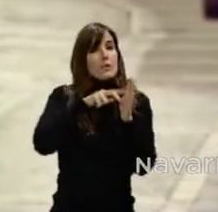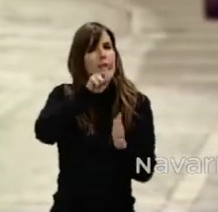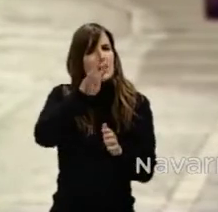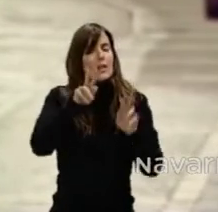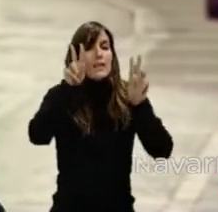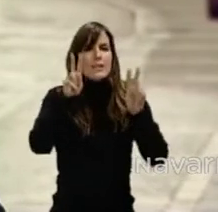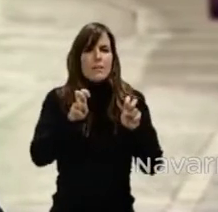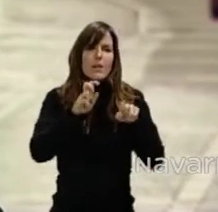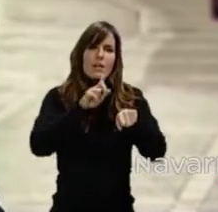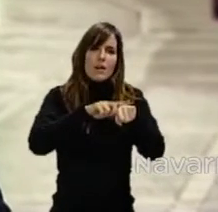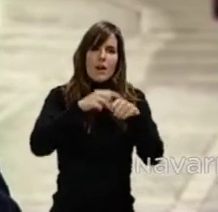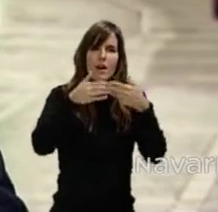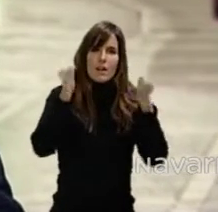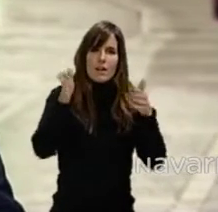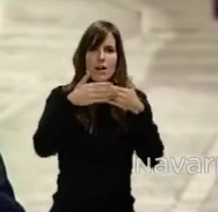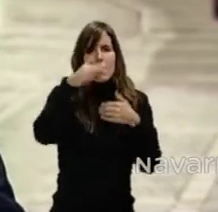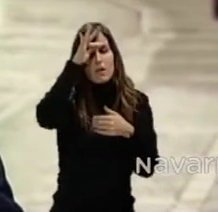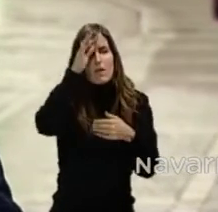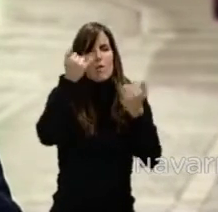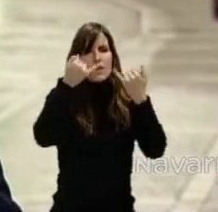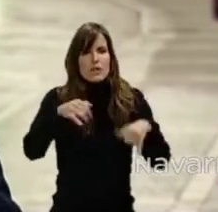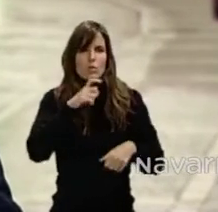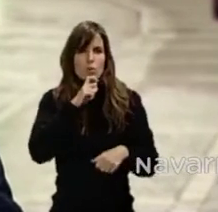en cuanto a la apertura en domingos y festivos.